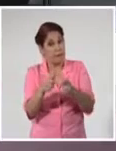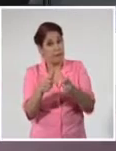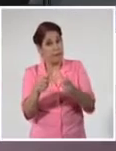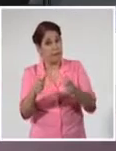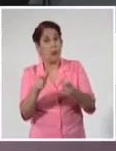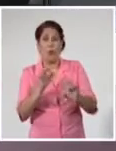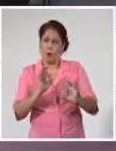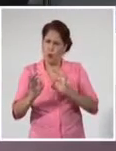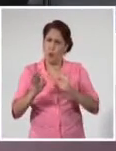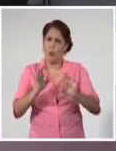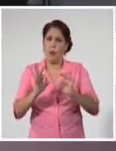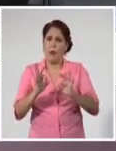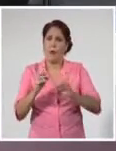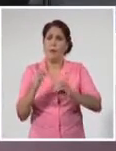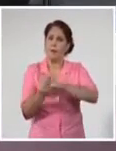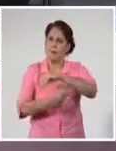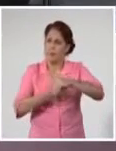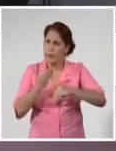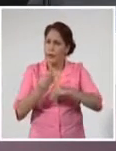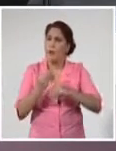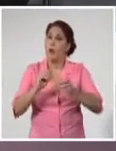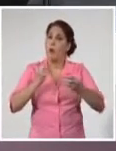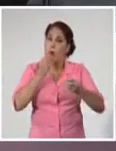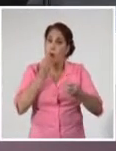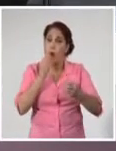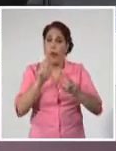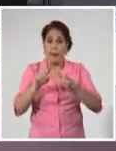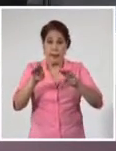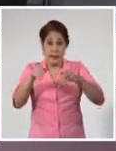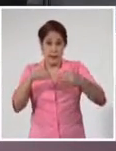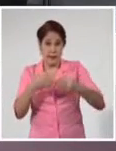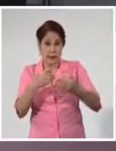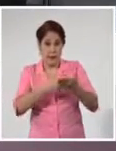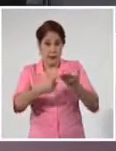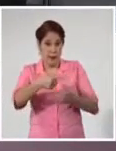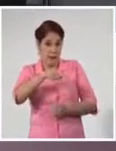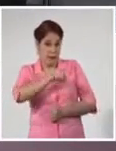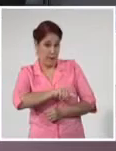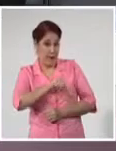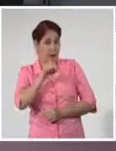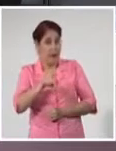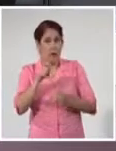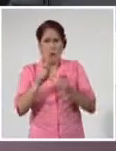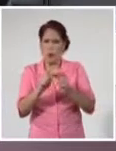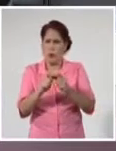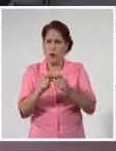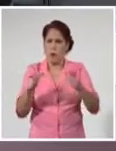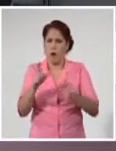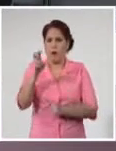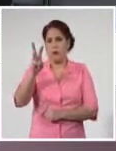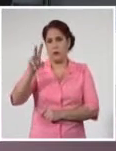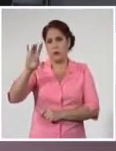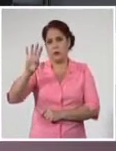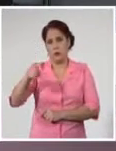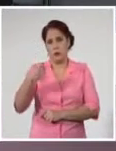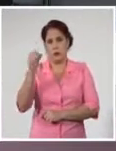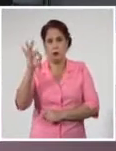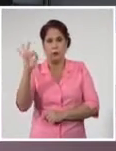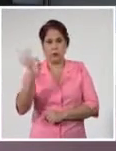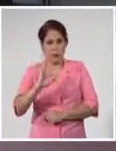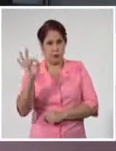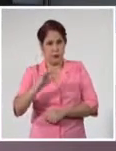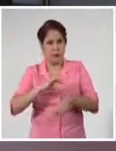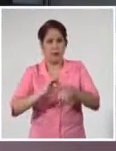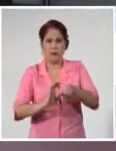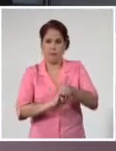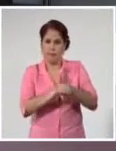ha comenzado a cambiar y tuvo su punto de giro al cierre de la última semana, en la cual se incrementó en un 34,8% el